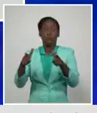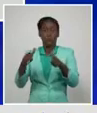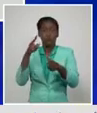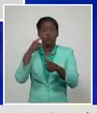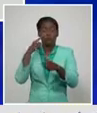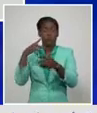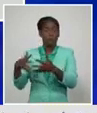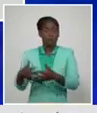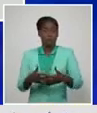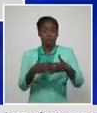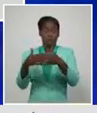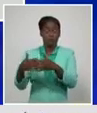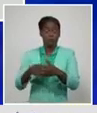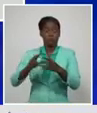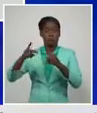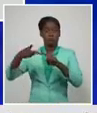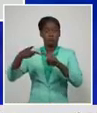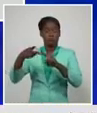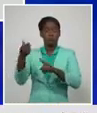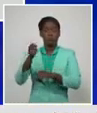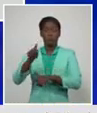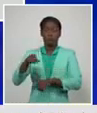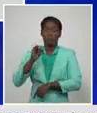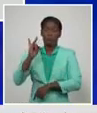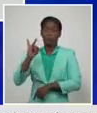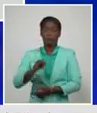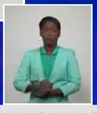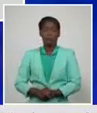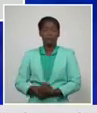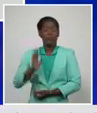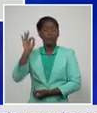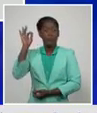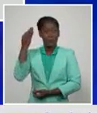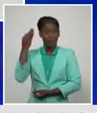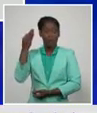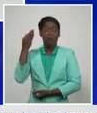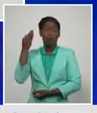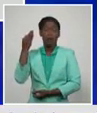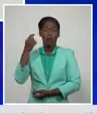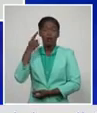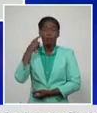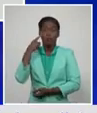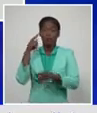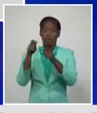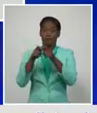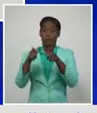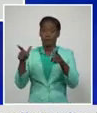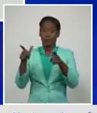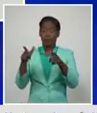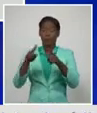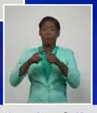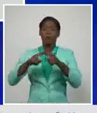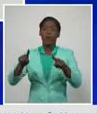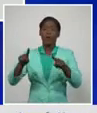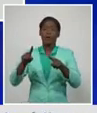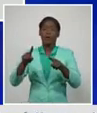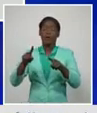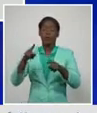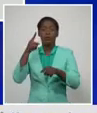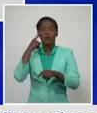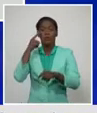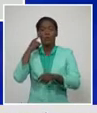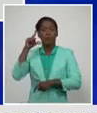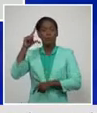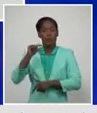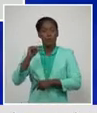el 10,7%, Francia, aunque tiene el mayor número de casos, sin embargo, el número de